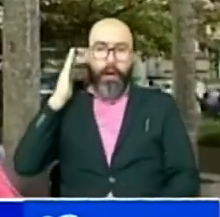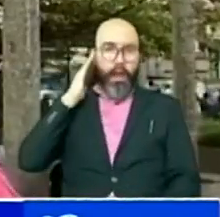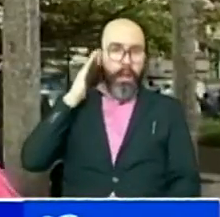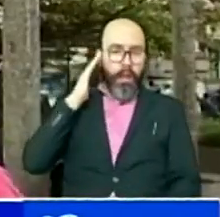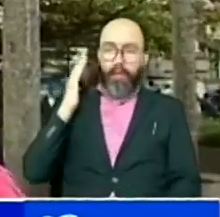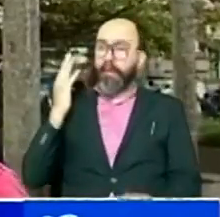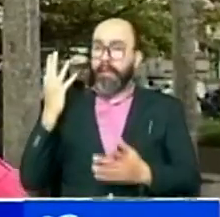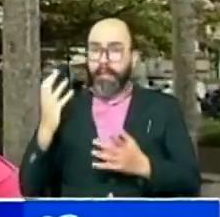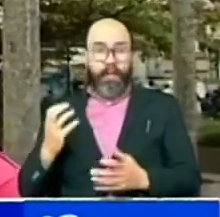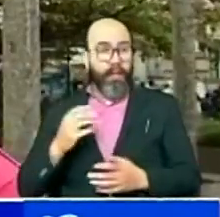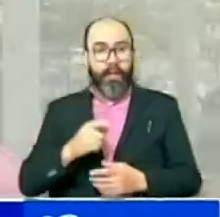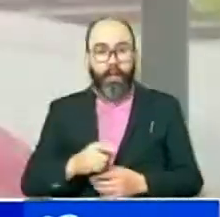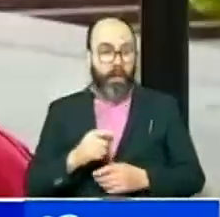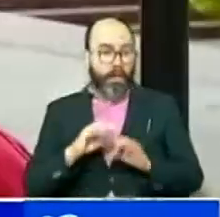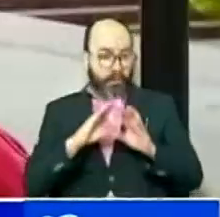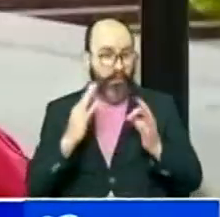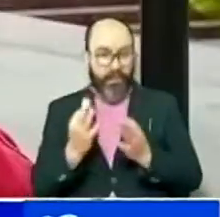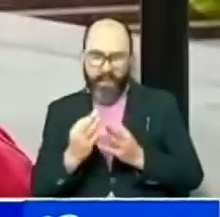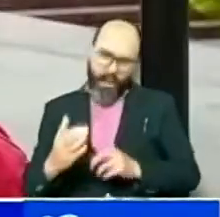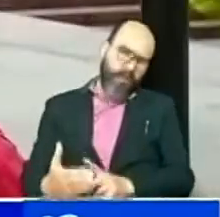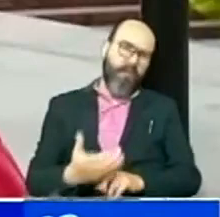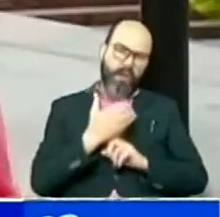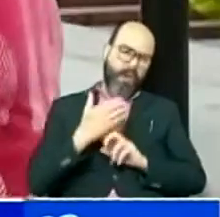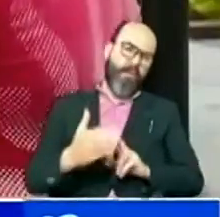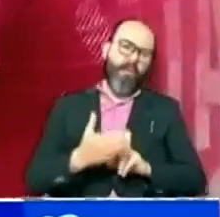intentaron secuestrarme con mi familia. Sí.